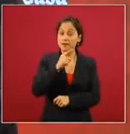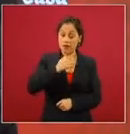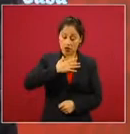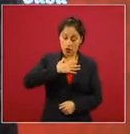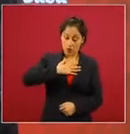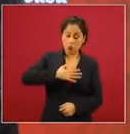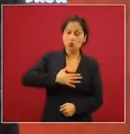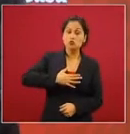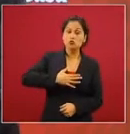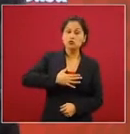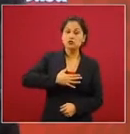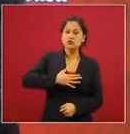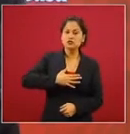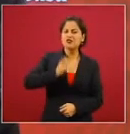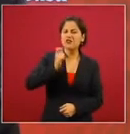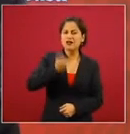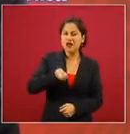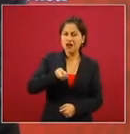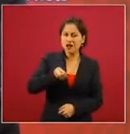a los responsables,